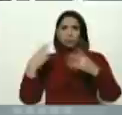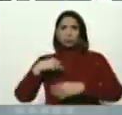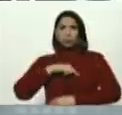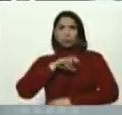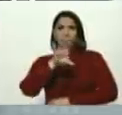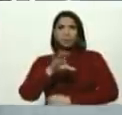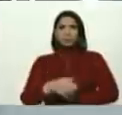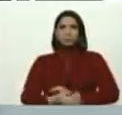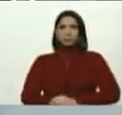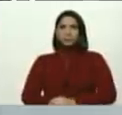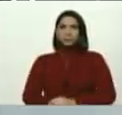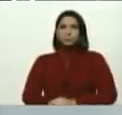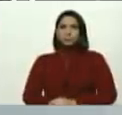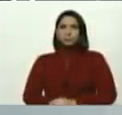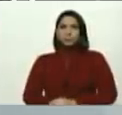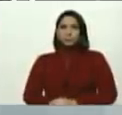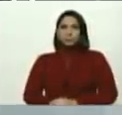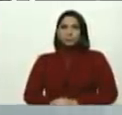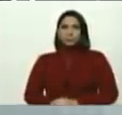país.